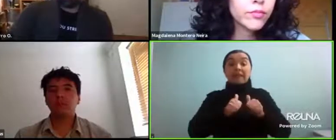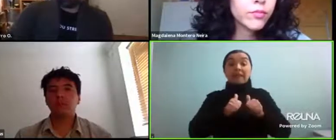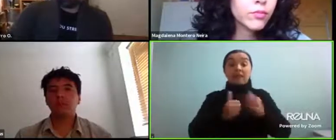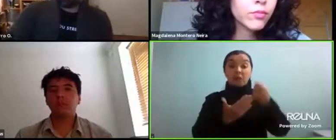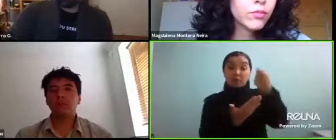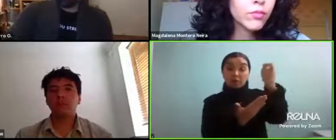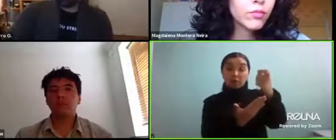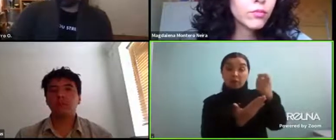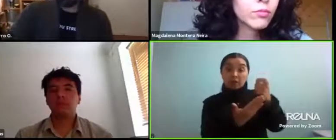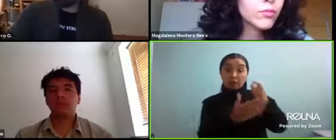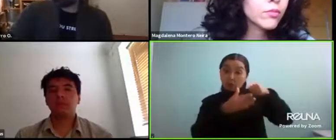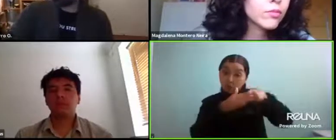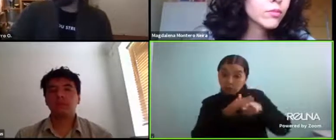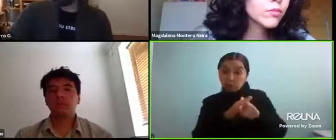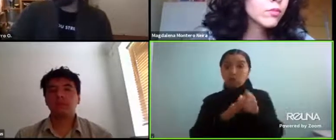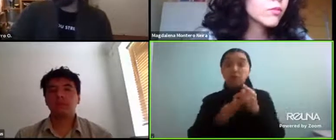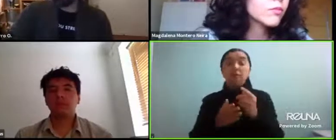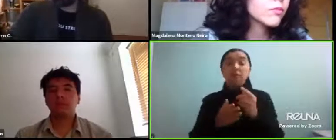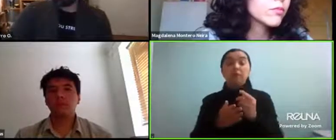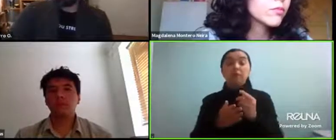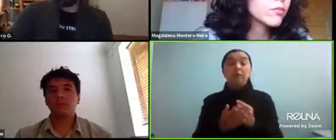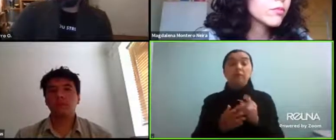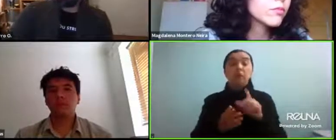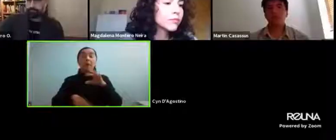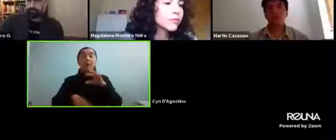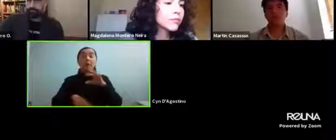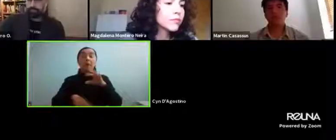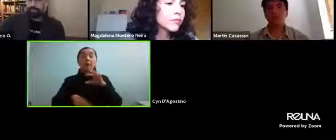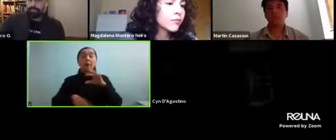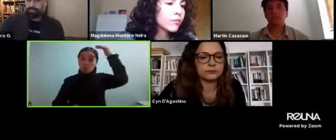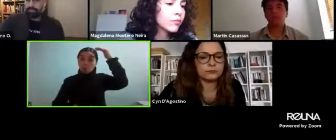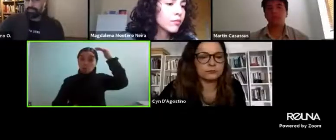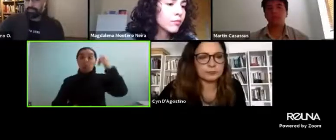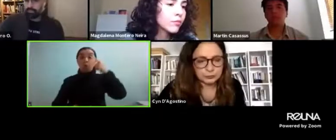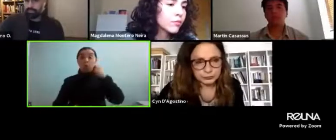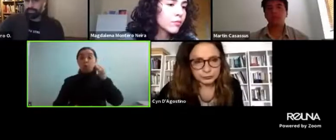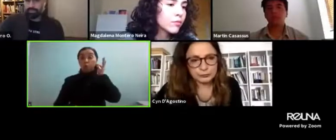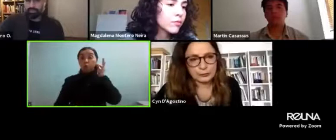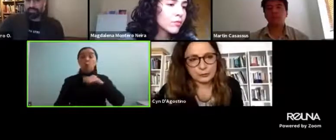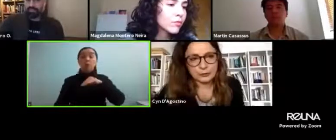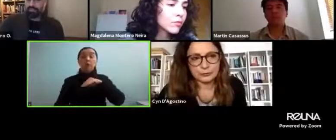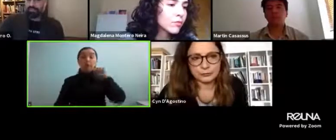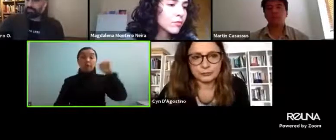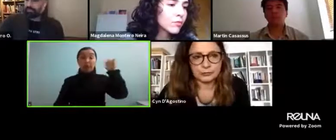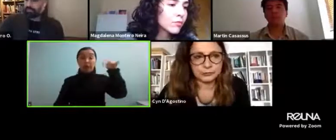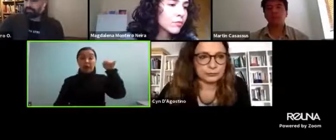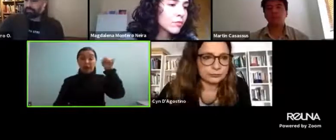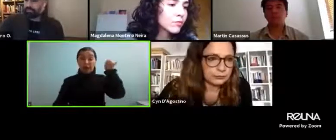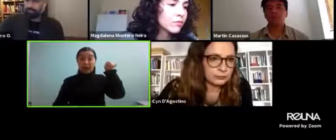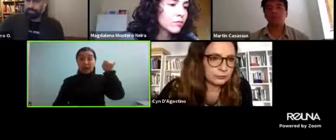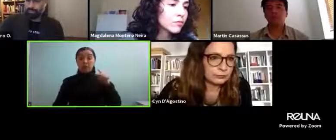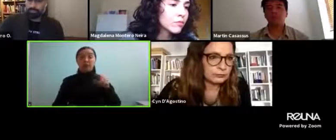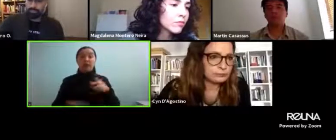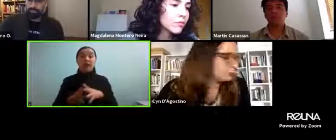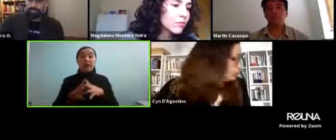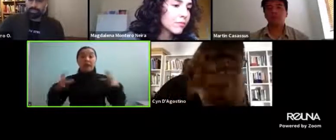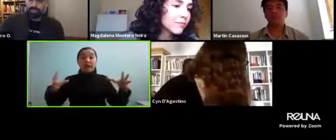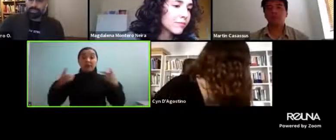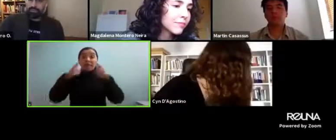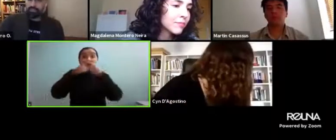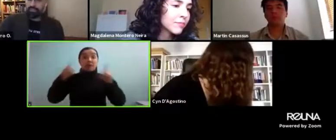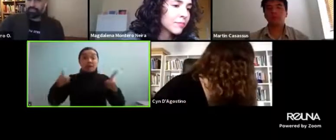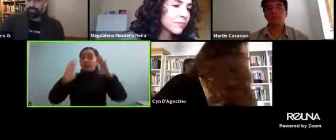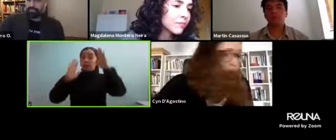intervención para adultas y adultos en el espectro autista. Y esta actividad la quisimos llamar grandes, diferentes, no menos,